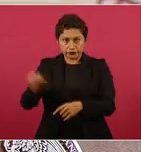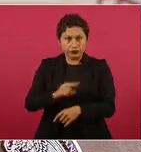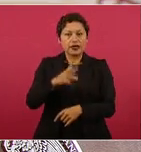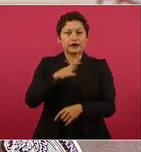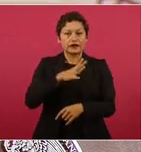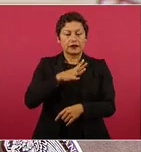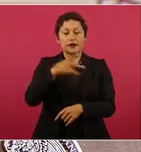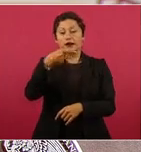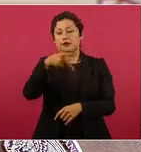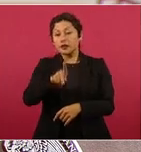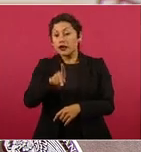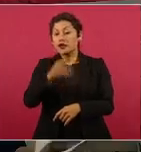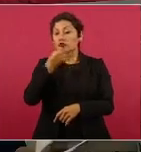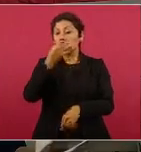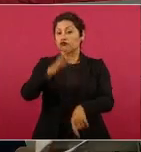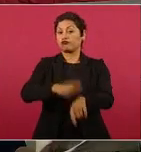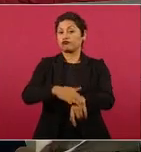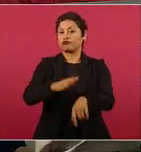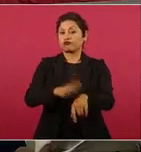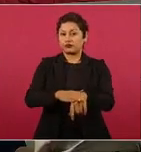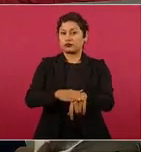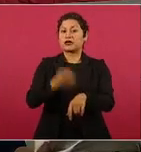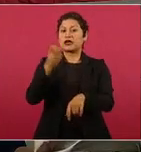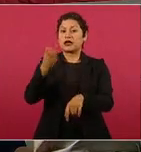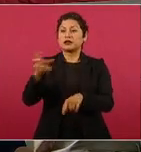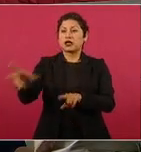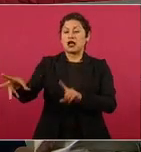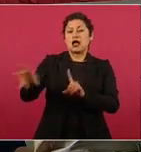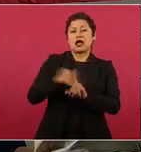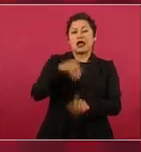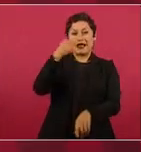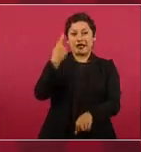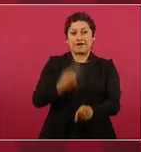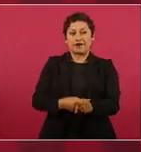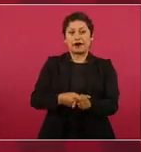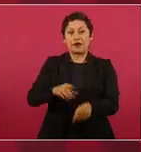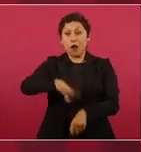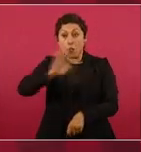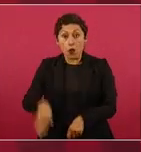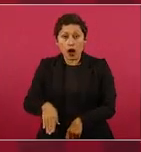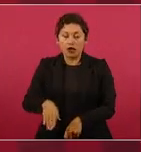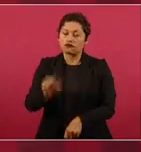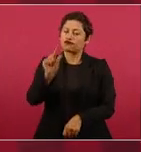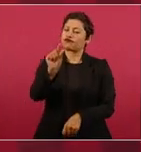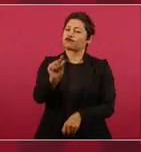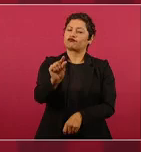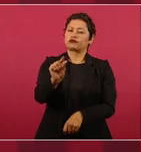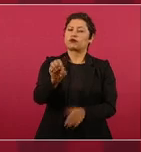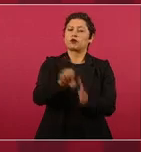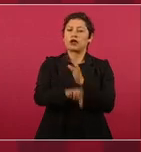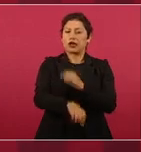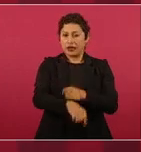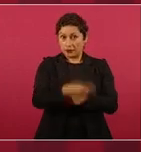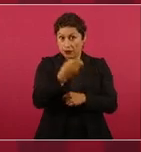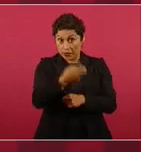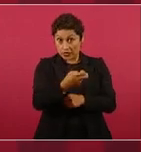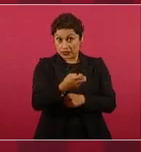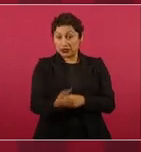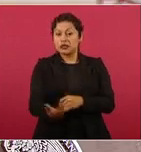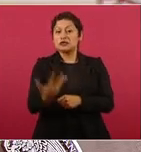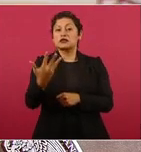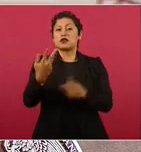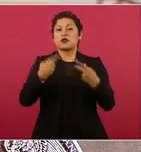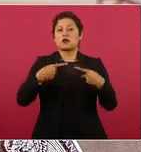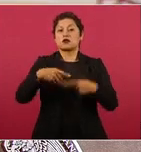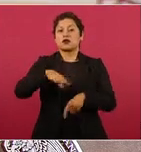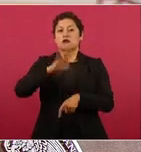que es una enfermedad de muy baja letalidad. De esos casi 17,000 casos, solo se han presentado 5 defunciones en